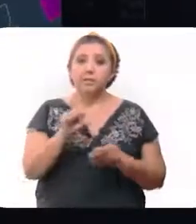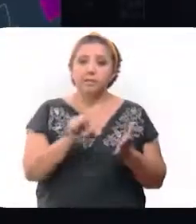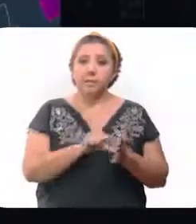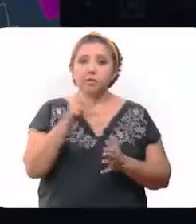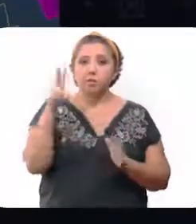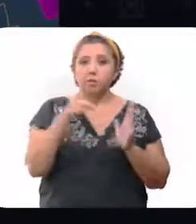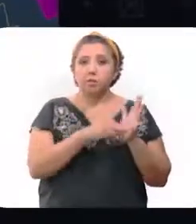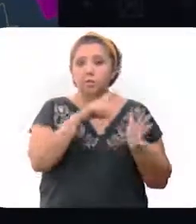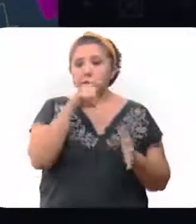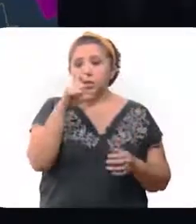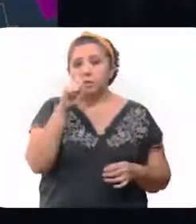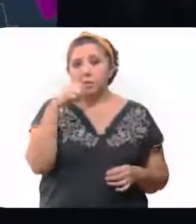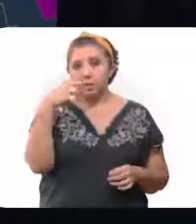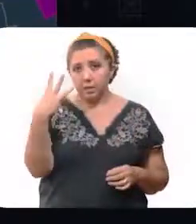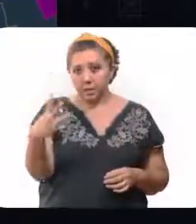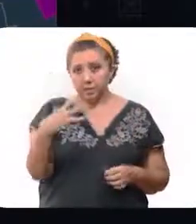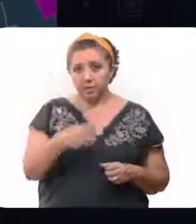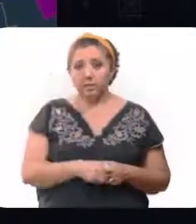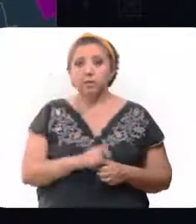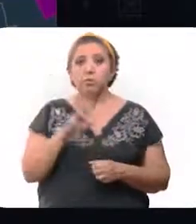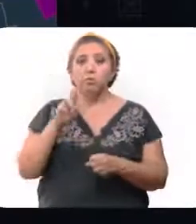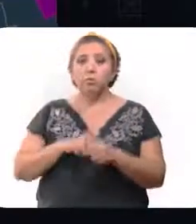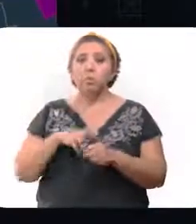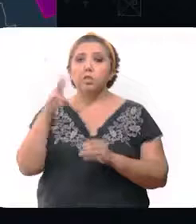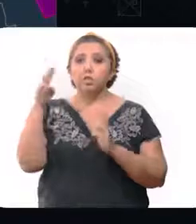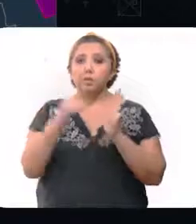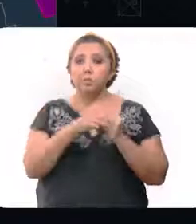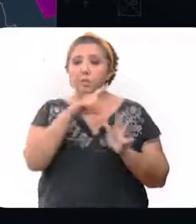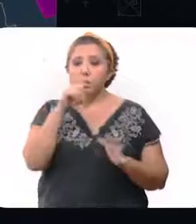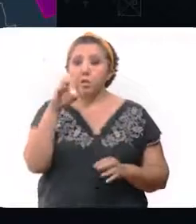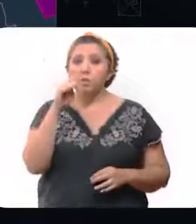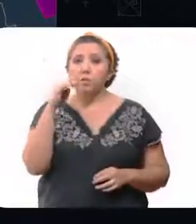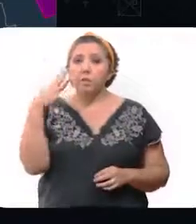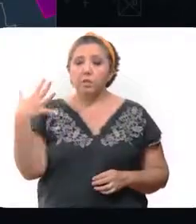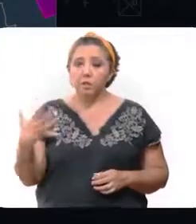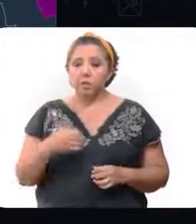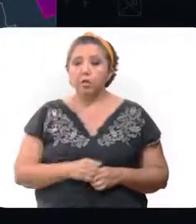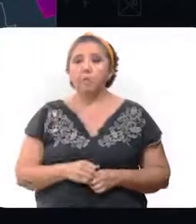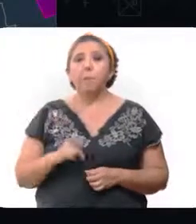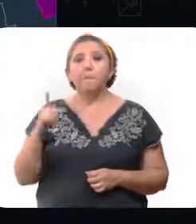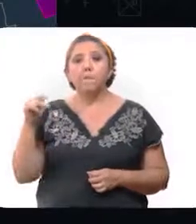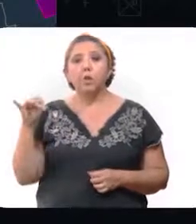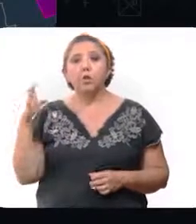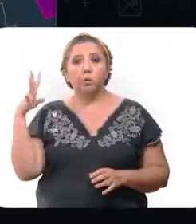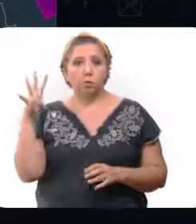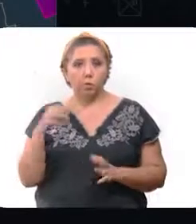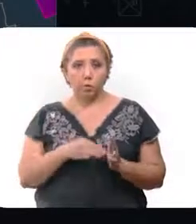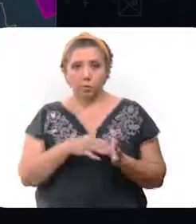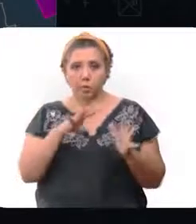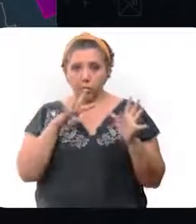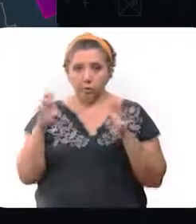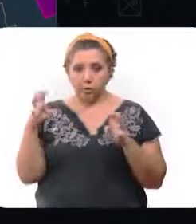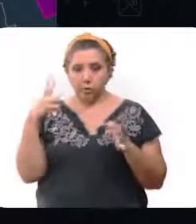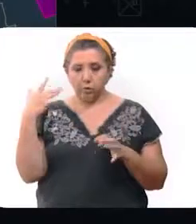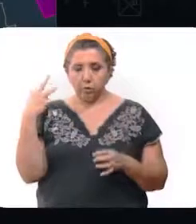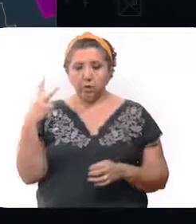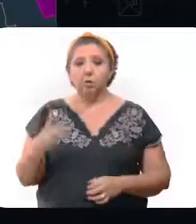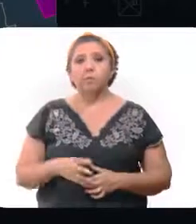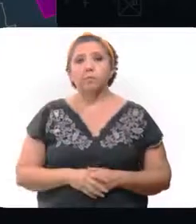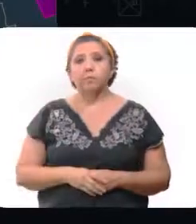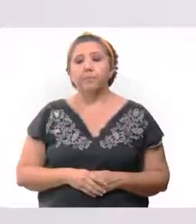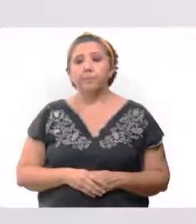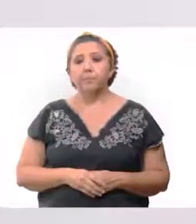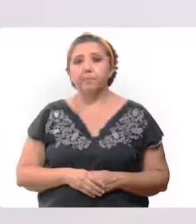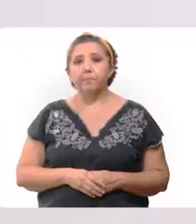centro 2.123, en la zona sur 3.195 y en la zona poniente 4.952.